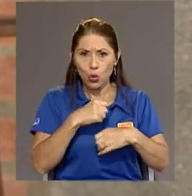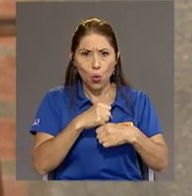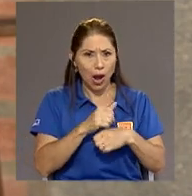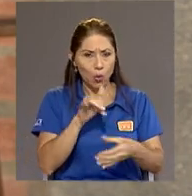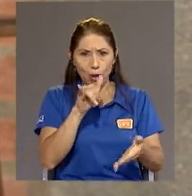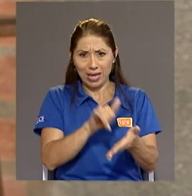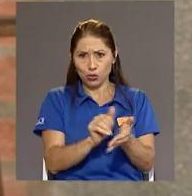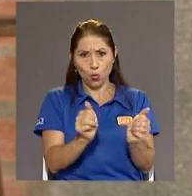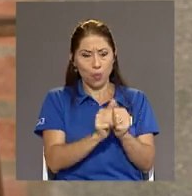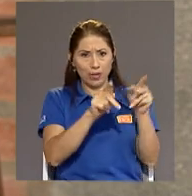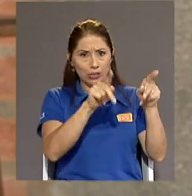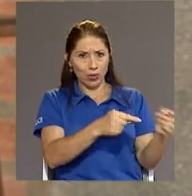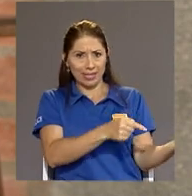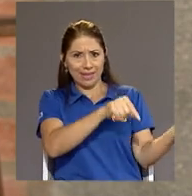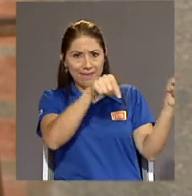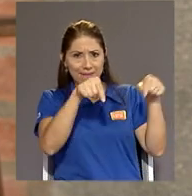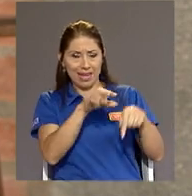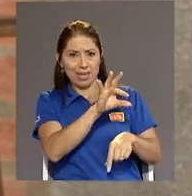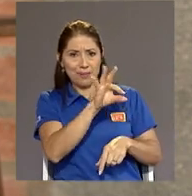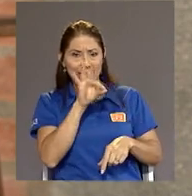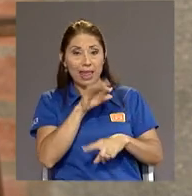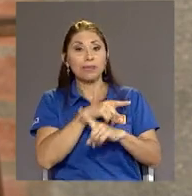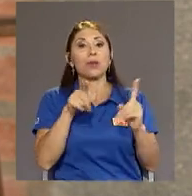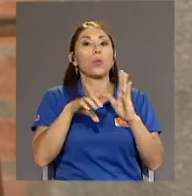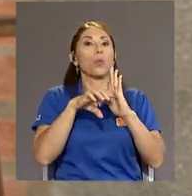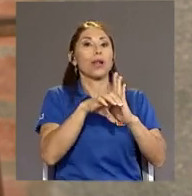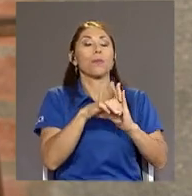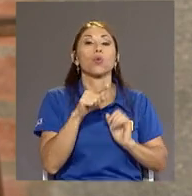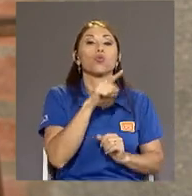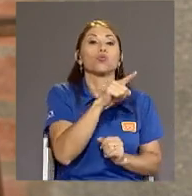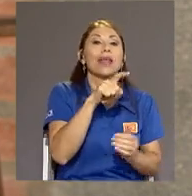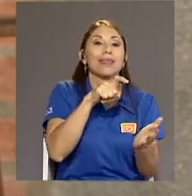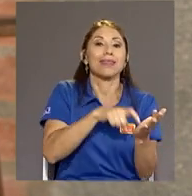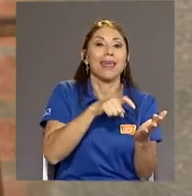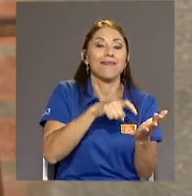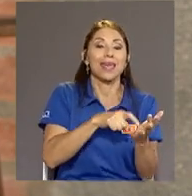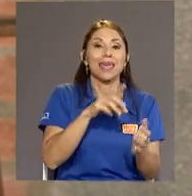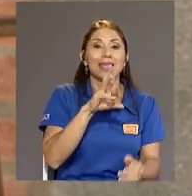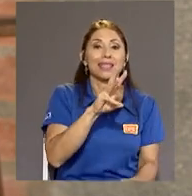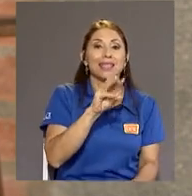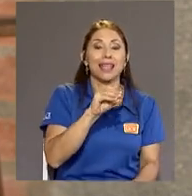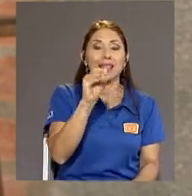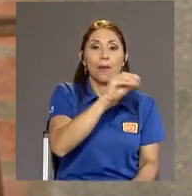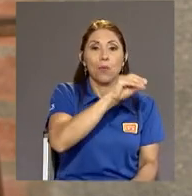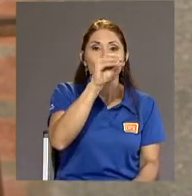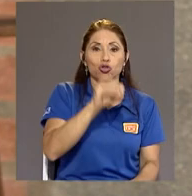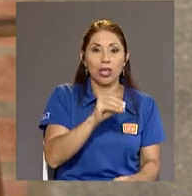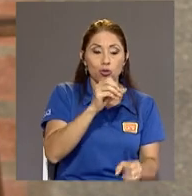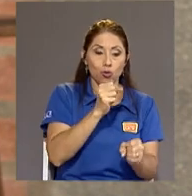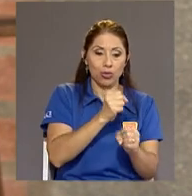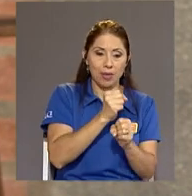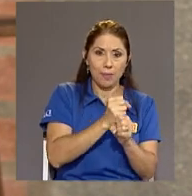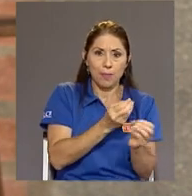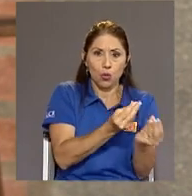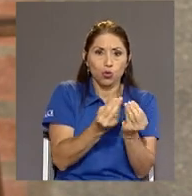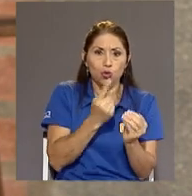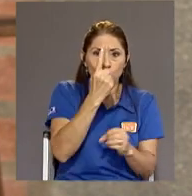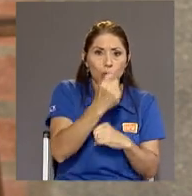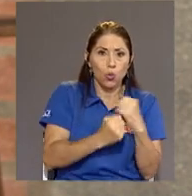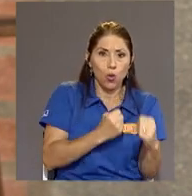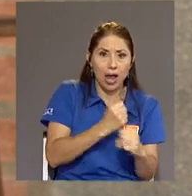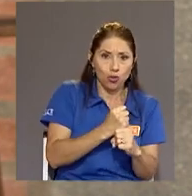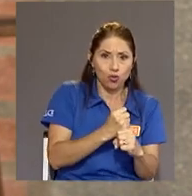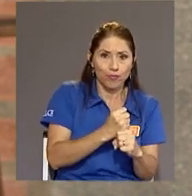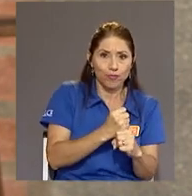cuando usted debe el 60% de la producción de un año y cuando usted no puede